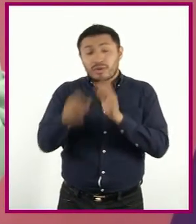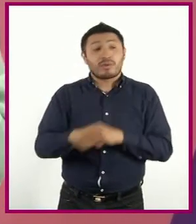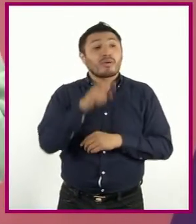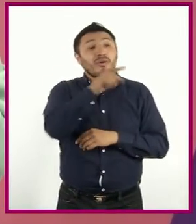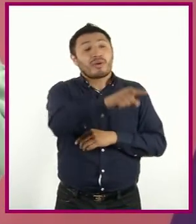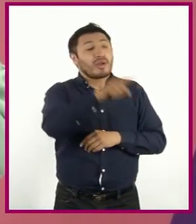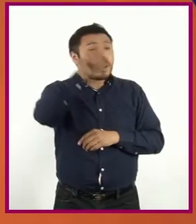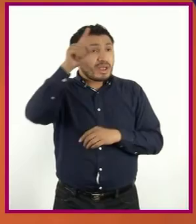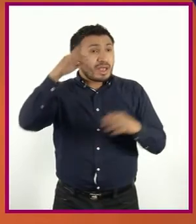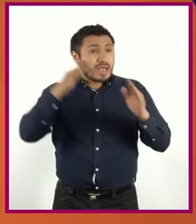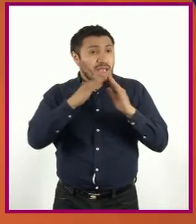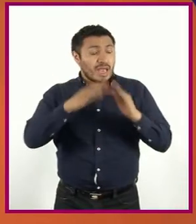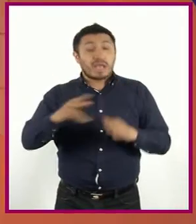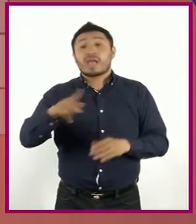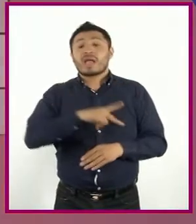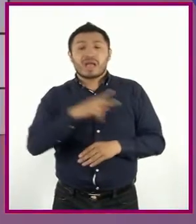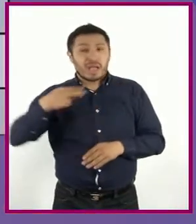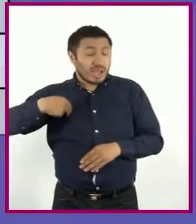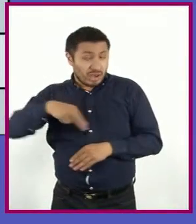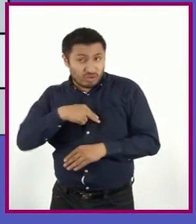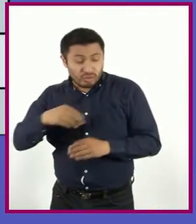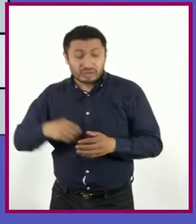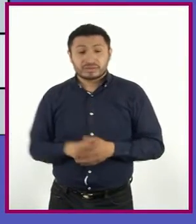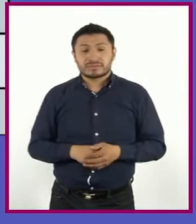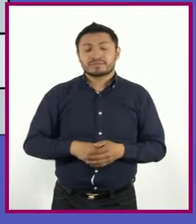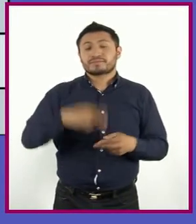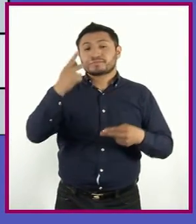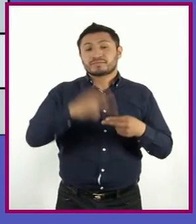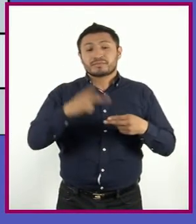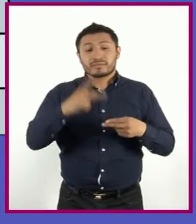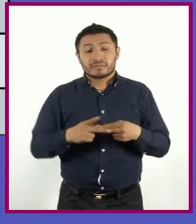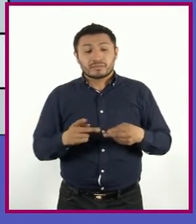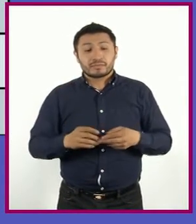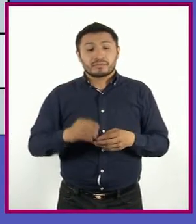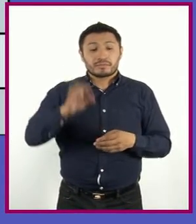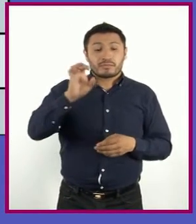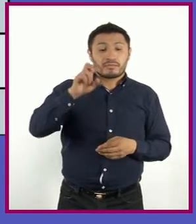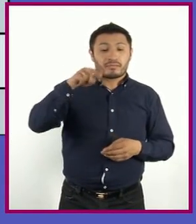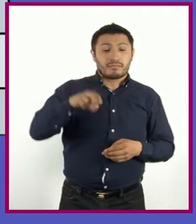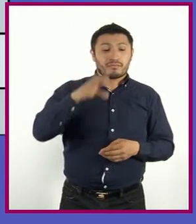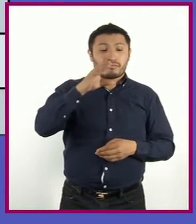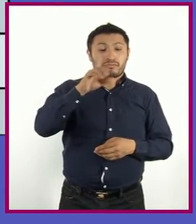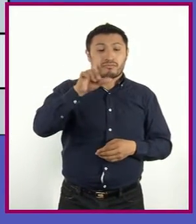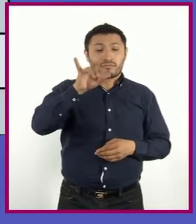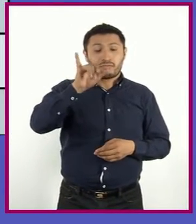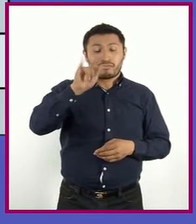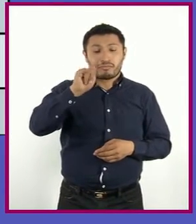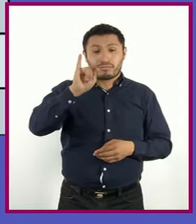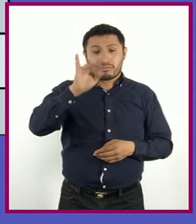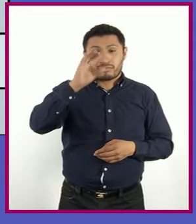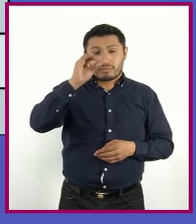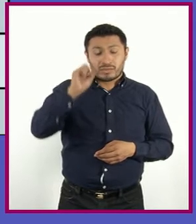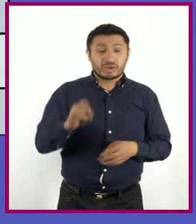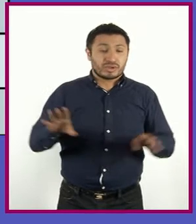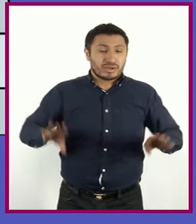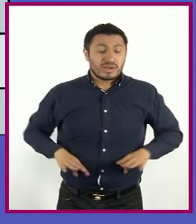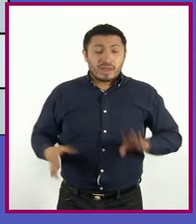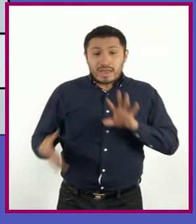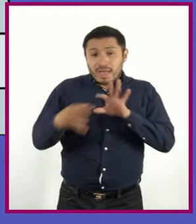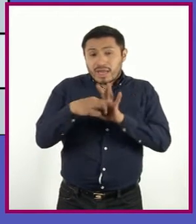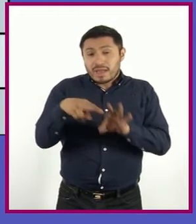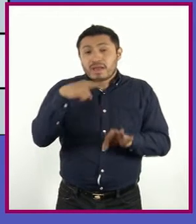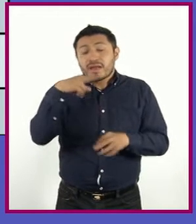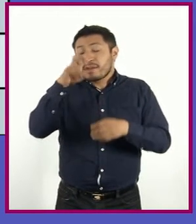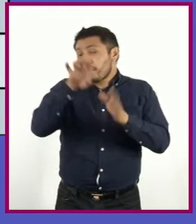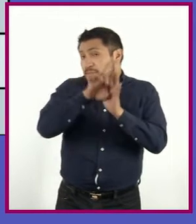es nuestra. Pronombres enclíticos son los que se caracterizan por estar unidos al verbo. Por